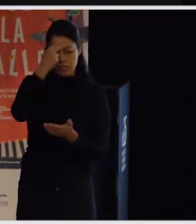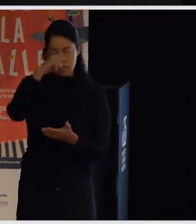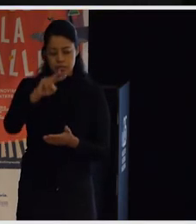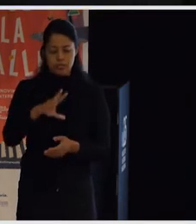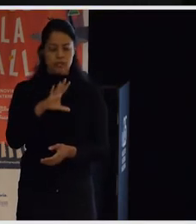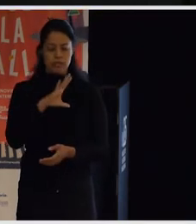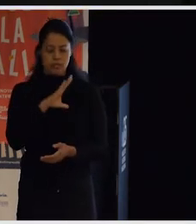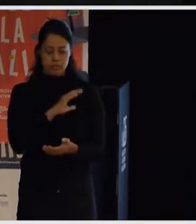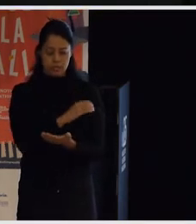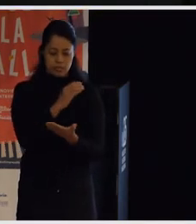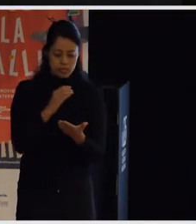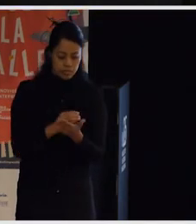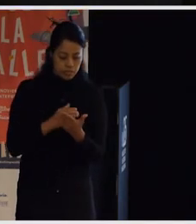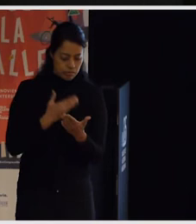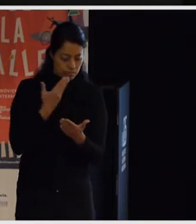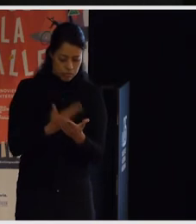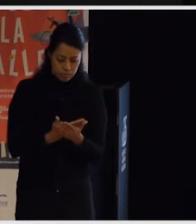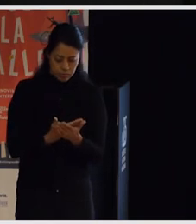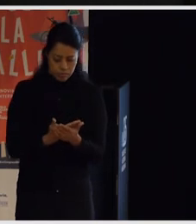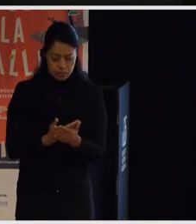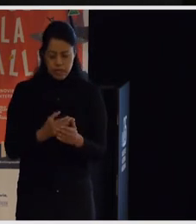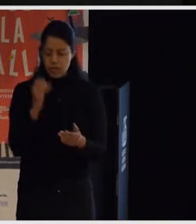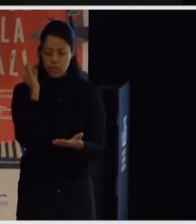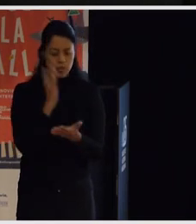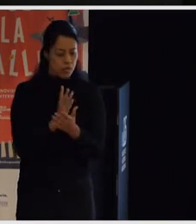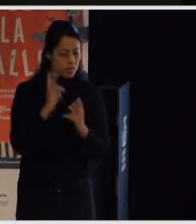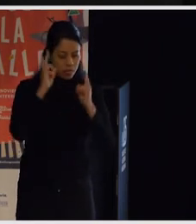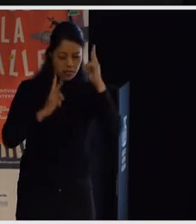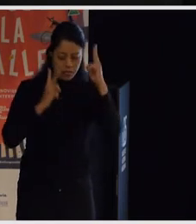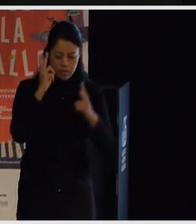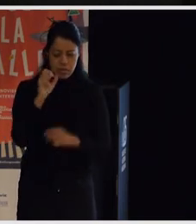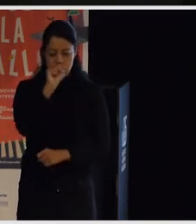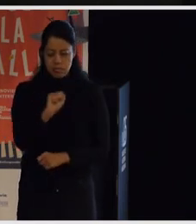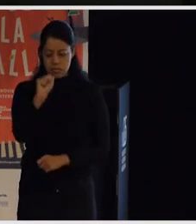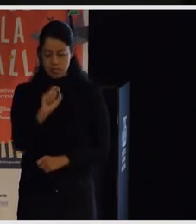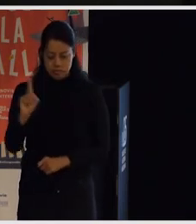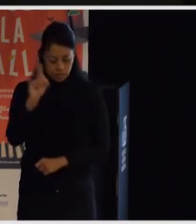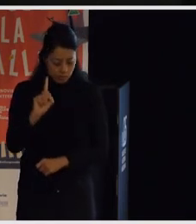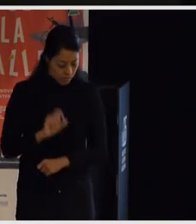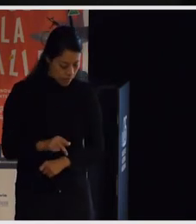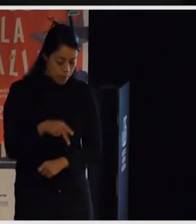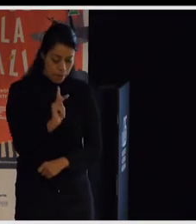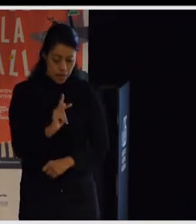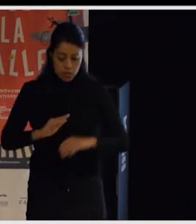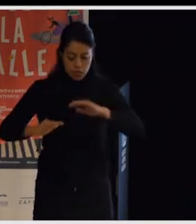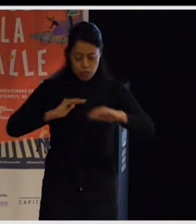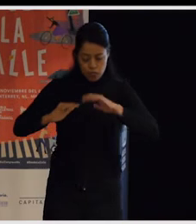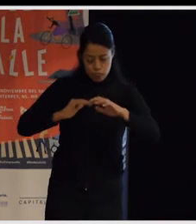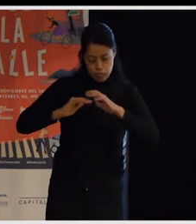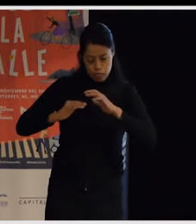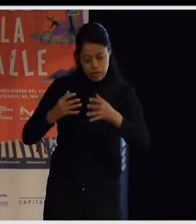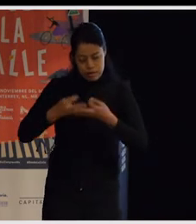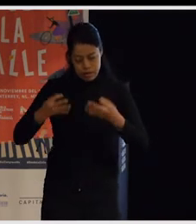ciudad como descanso como que sólo vienen como los fines de semana y todo pues en el terremoto del 85 hay como un